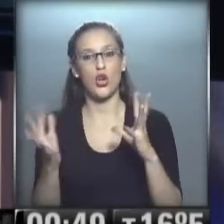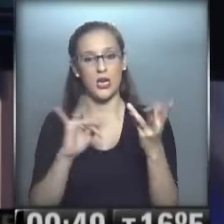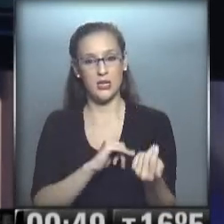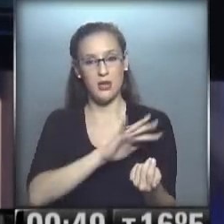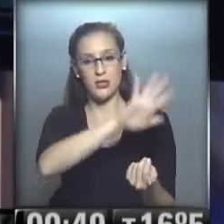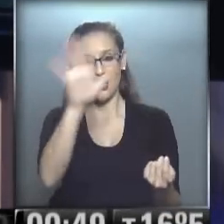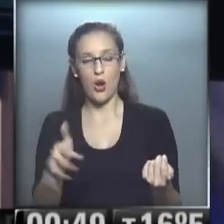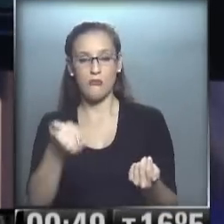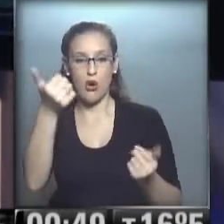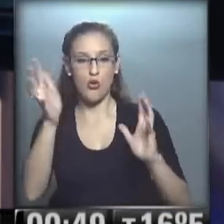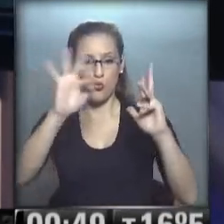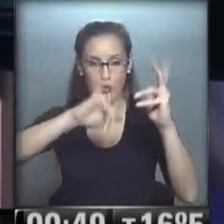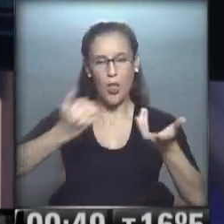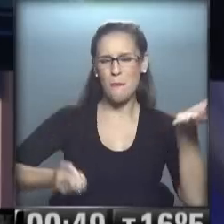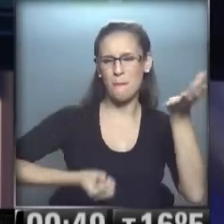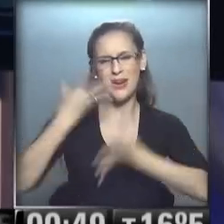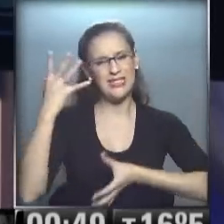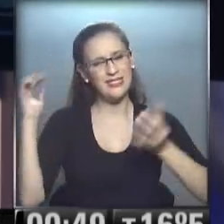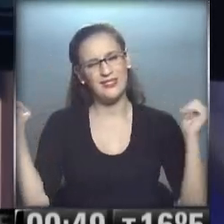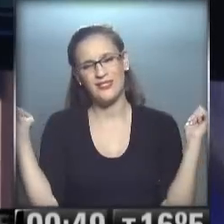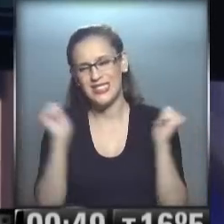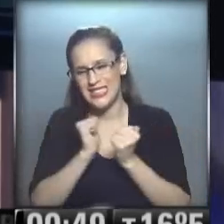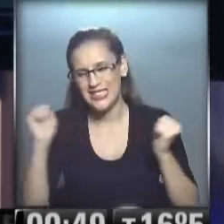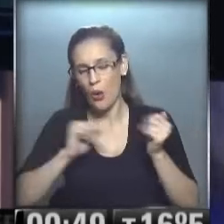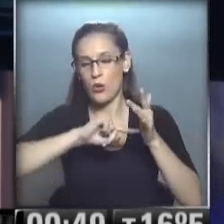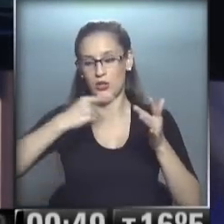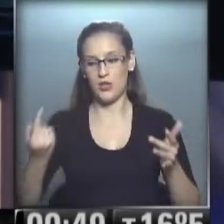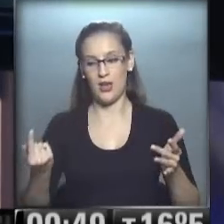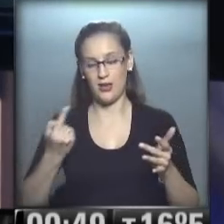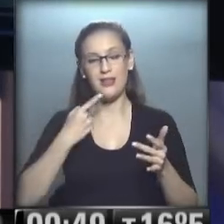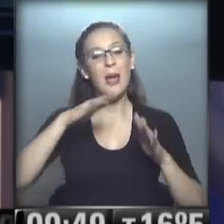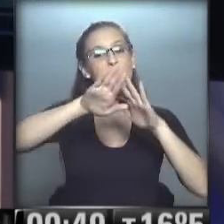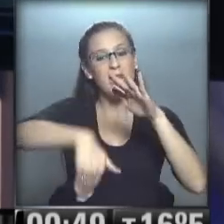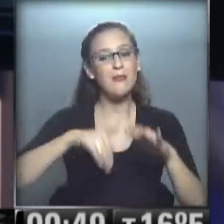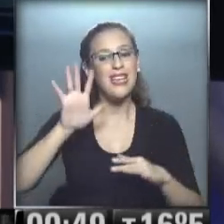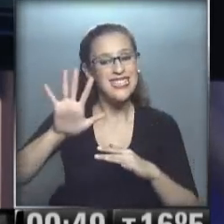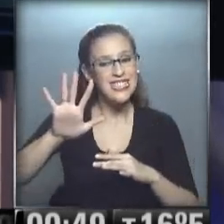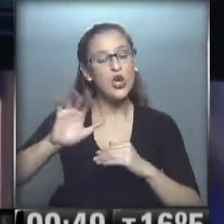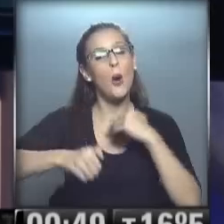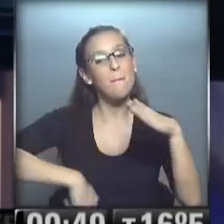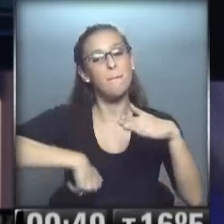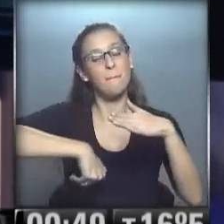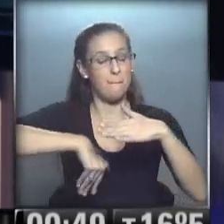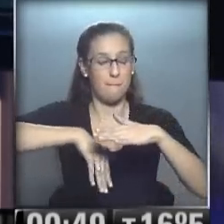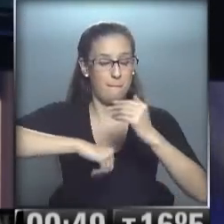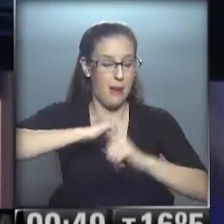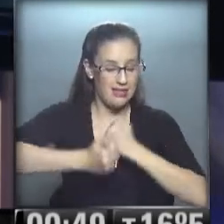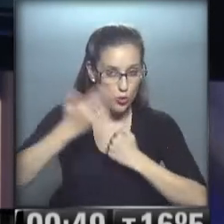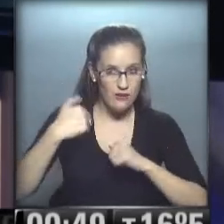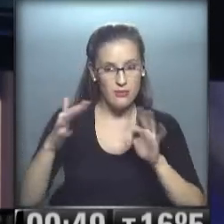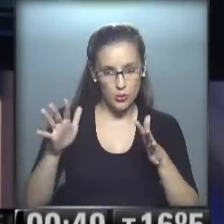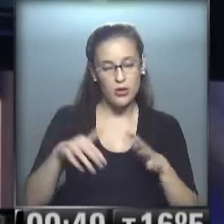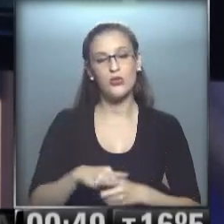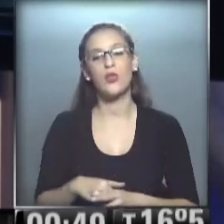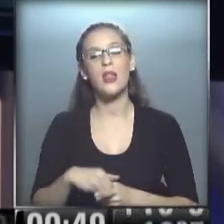parcialmente nublado. Una mañana muy fría en la provincia de Buenos Aires, con mínimas entre 5 y 9 grados. A la tarde se mantiene el buen tiempo, algún